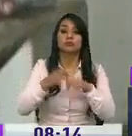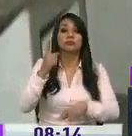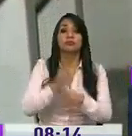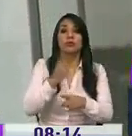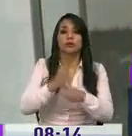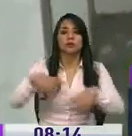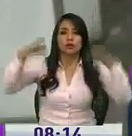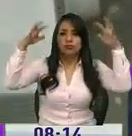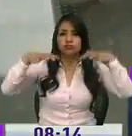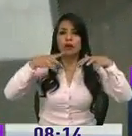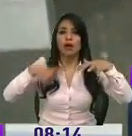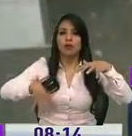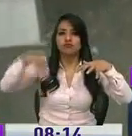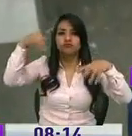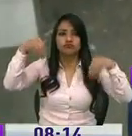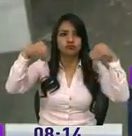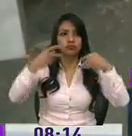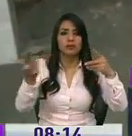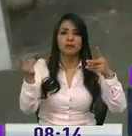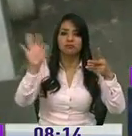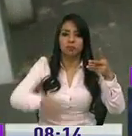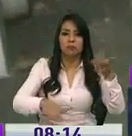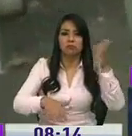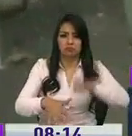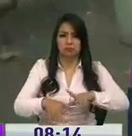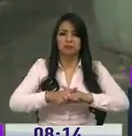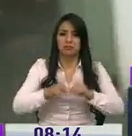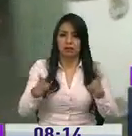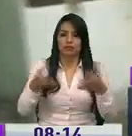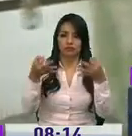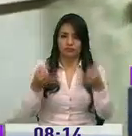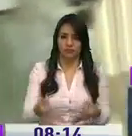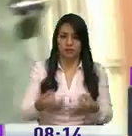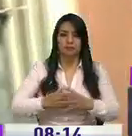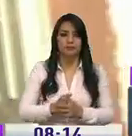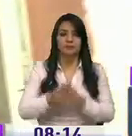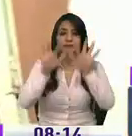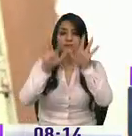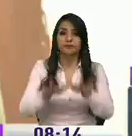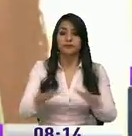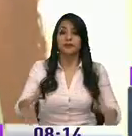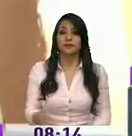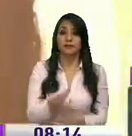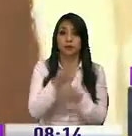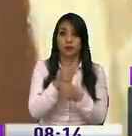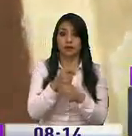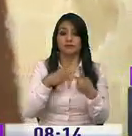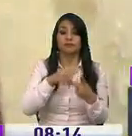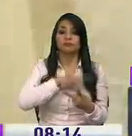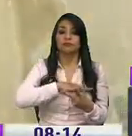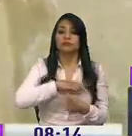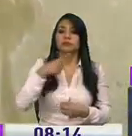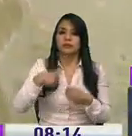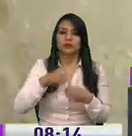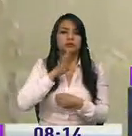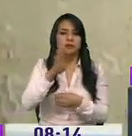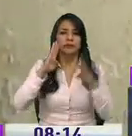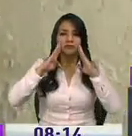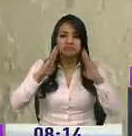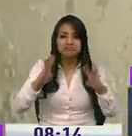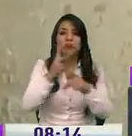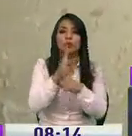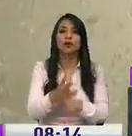en sus paredes tenemos ya colapsos dentro de ésta pero queremos ratificar que como secretaria de seguridad como municipio de quito estamos preocupados en los temas de prevención